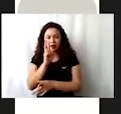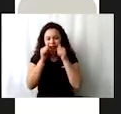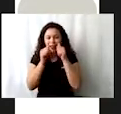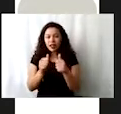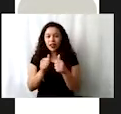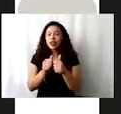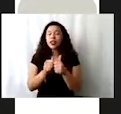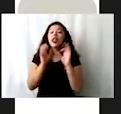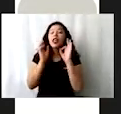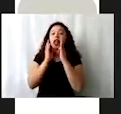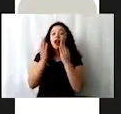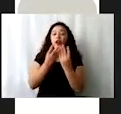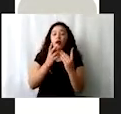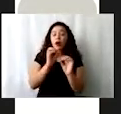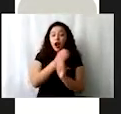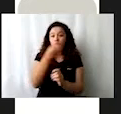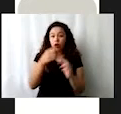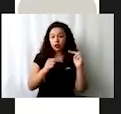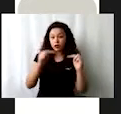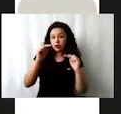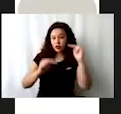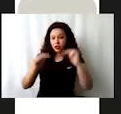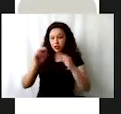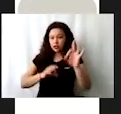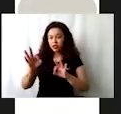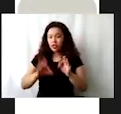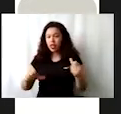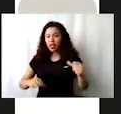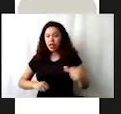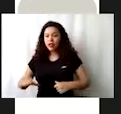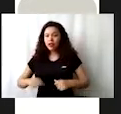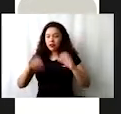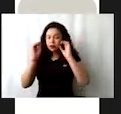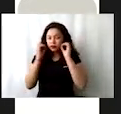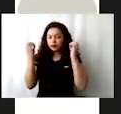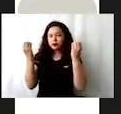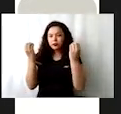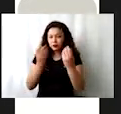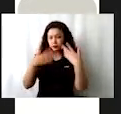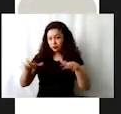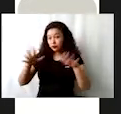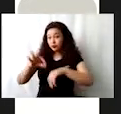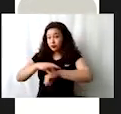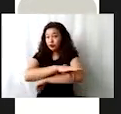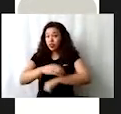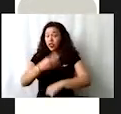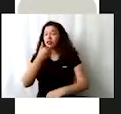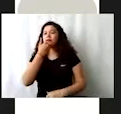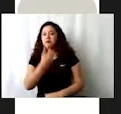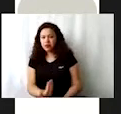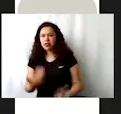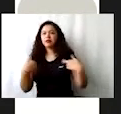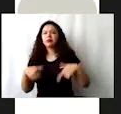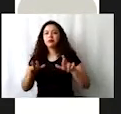las actividades que se supone debería tener una organización bien diseñada, bien representada,